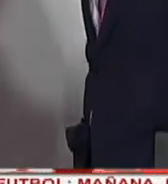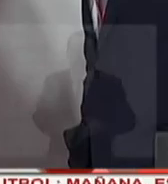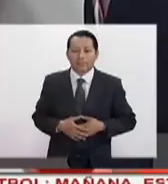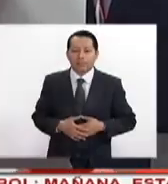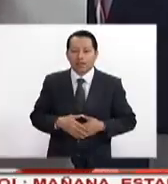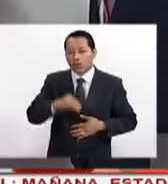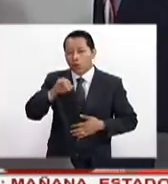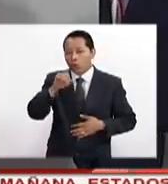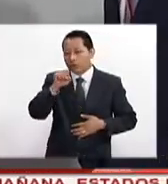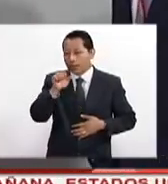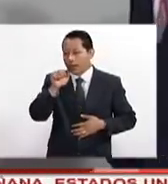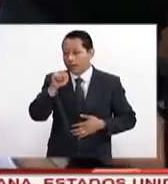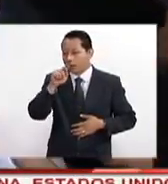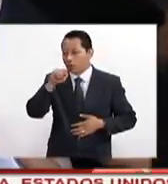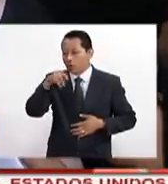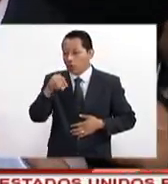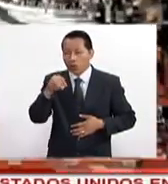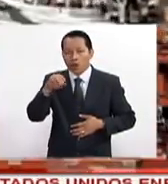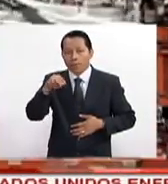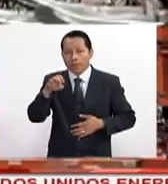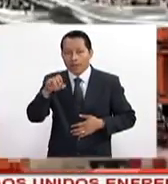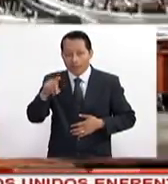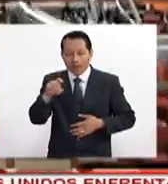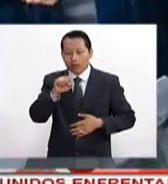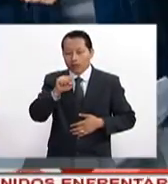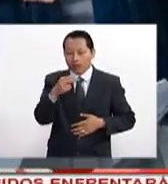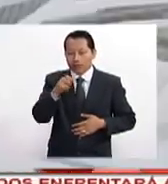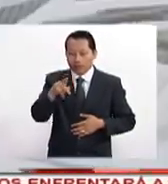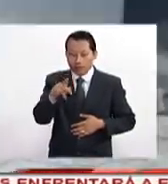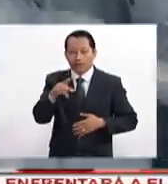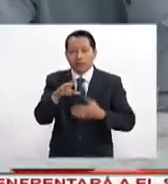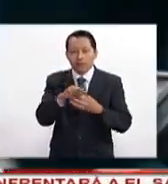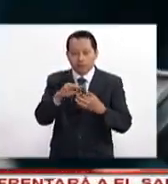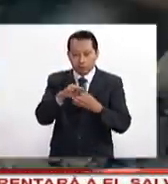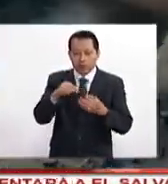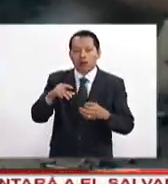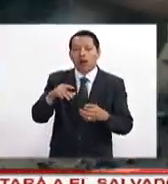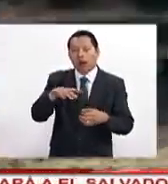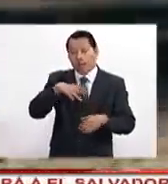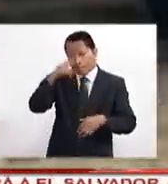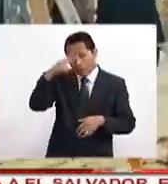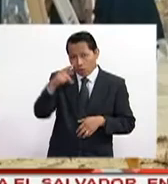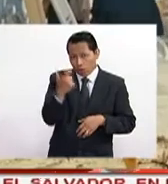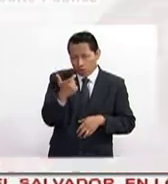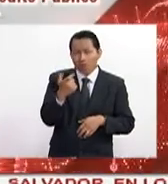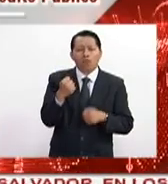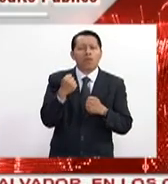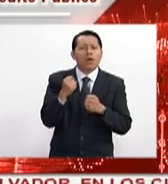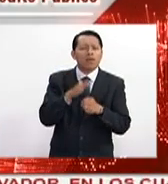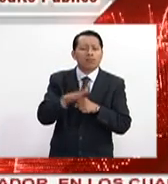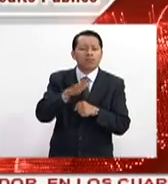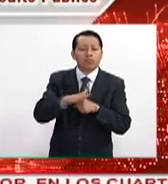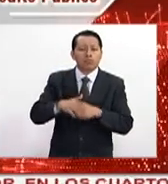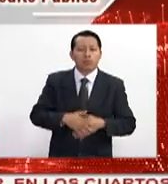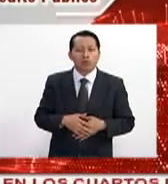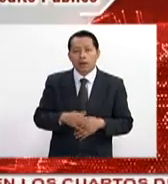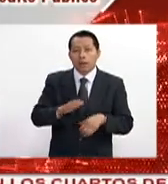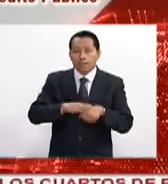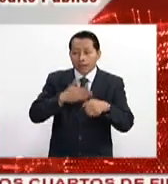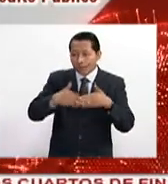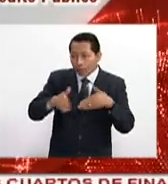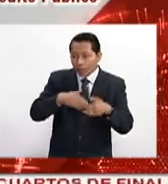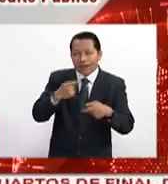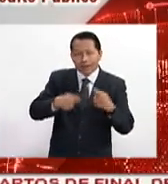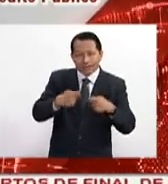José Antonio Meade, secretario de Hacienda, aseguró que la economía mexicana es fuerte y resistente. Es una economía más moderna, más flexible,